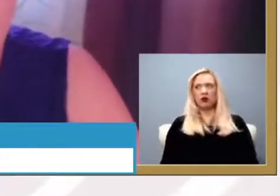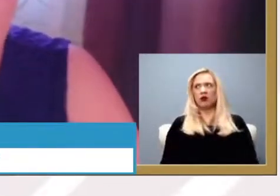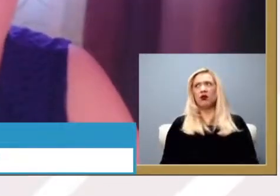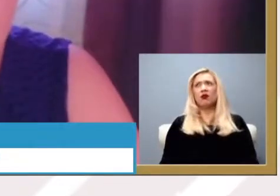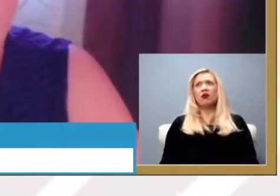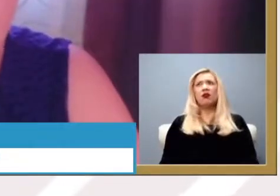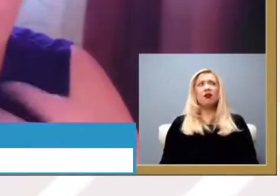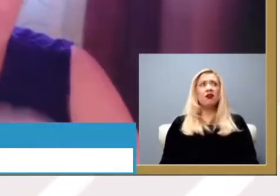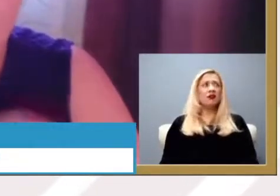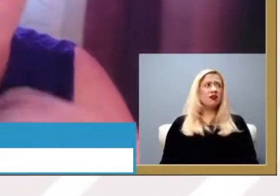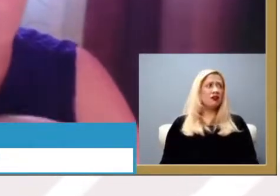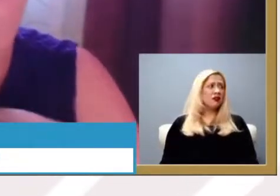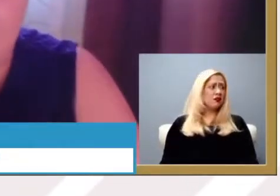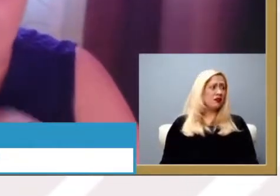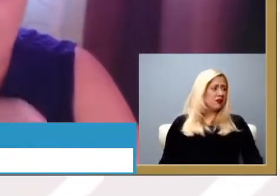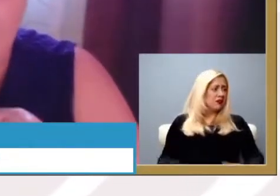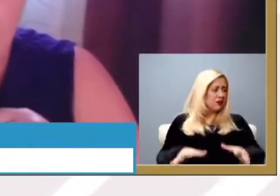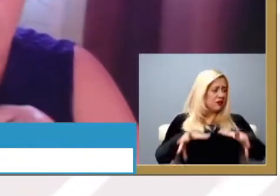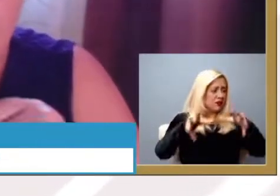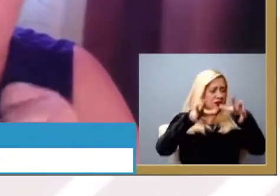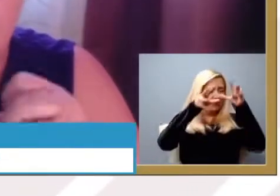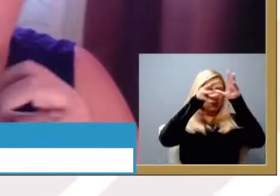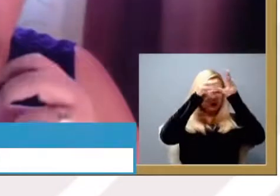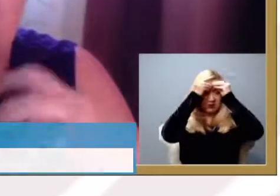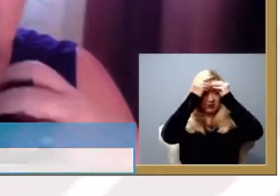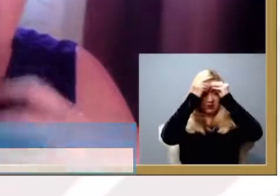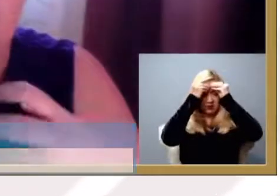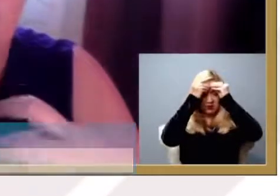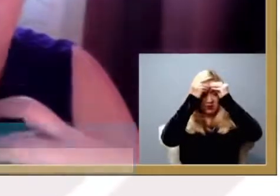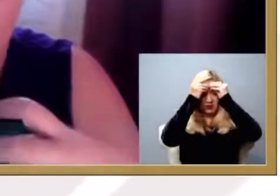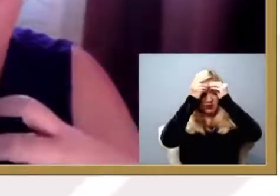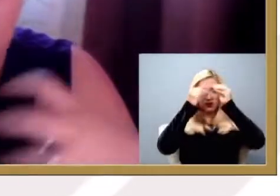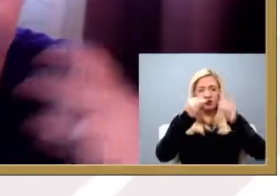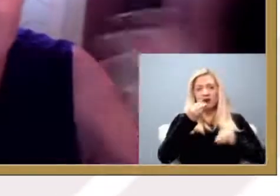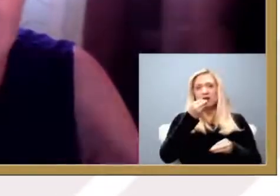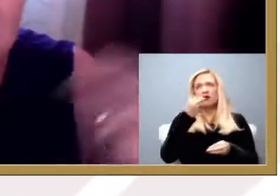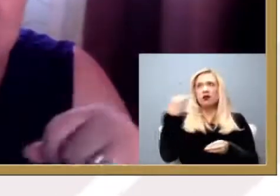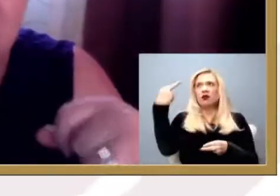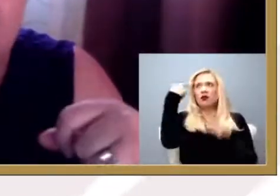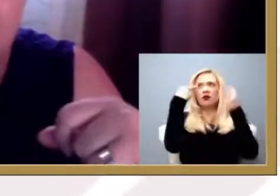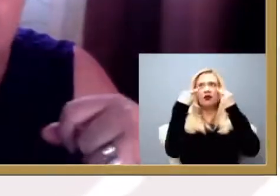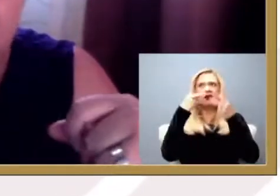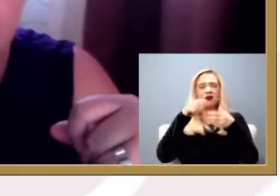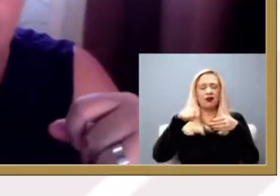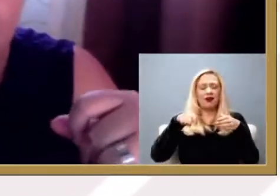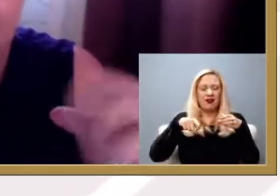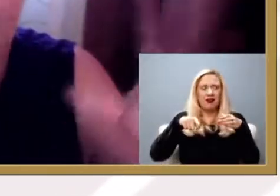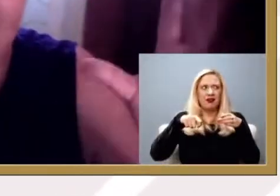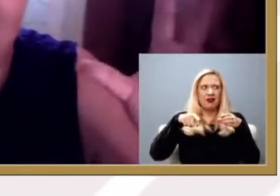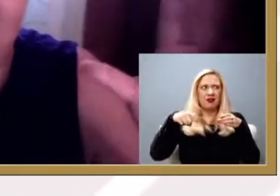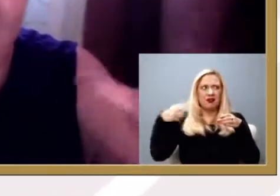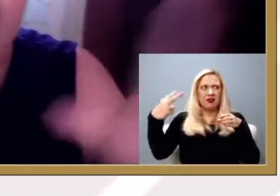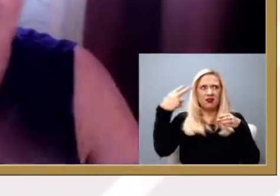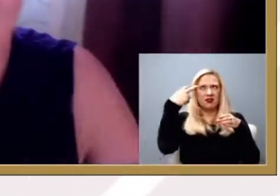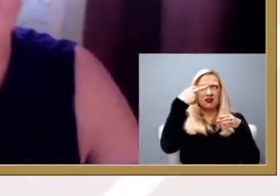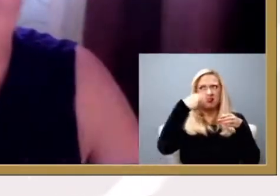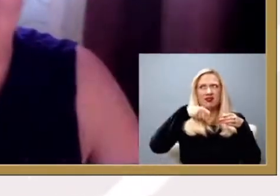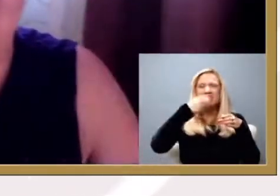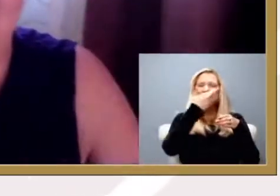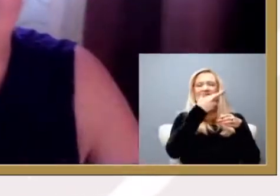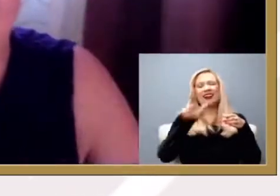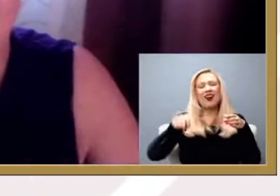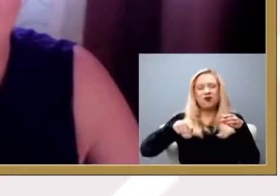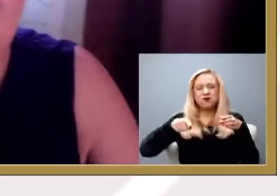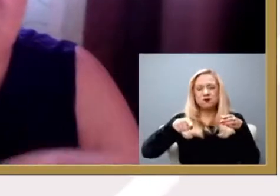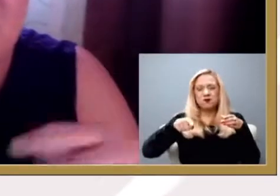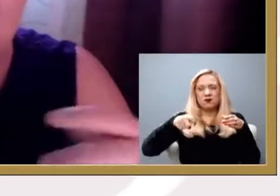las personas gordas, porque llega un momento en la vida en que no puedes comer en público, porque sientes esa mirada, ¿no? Allá por ahí alguna